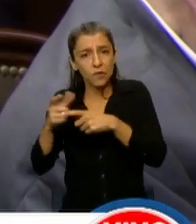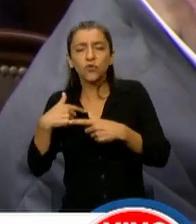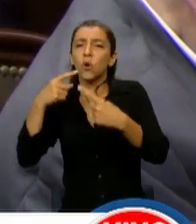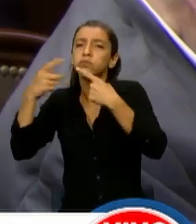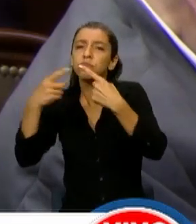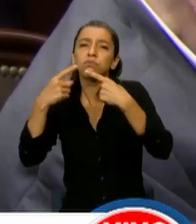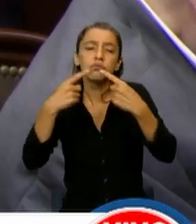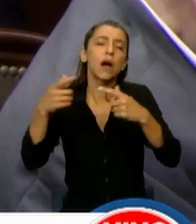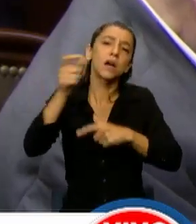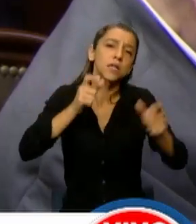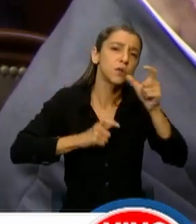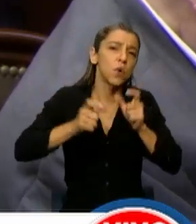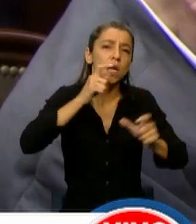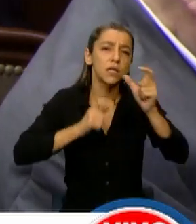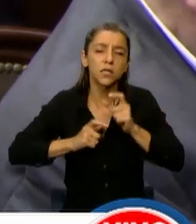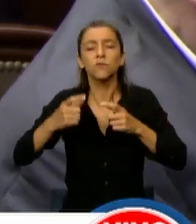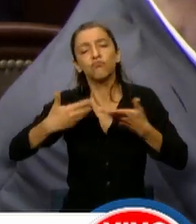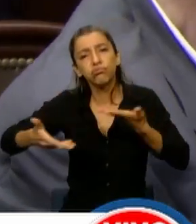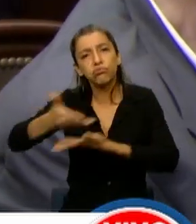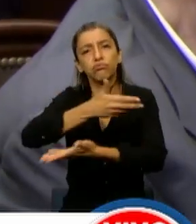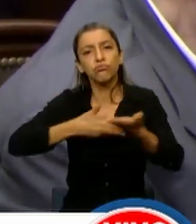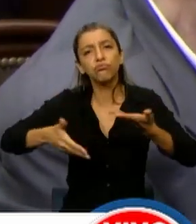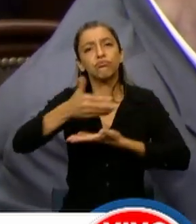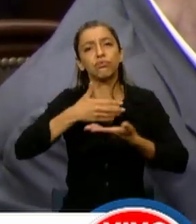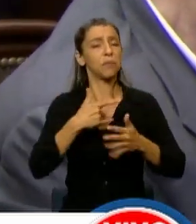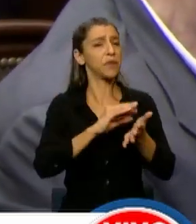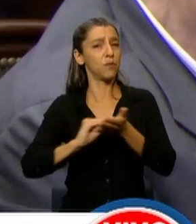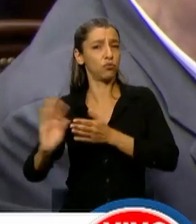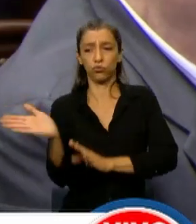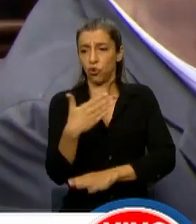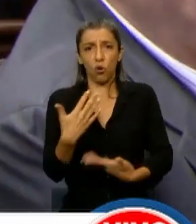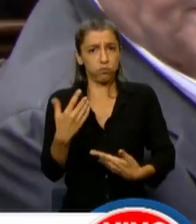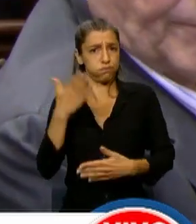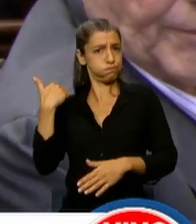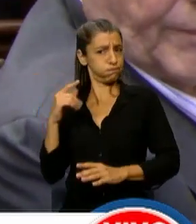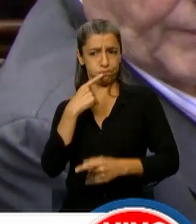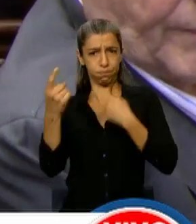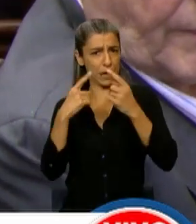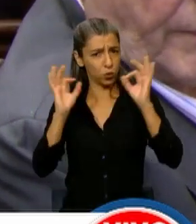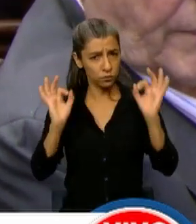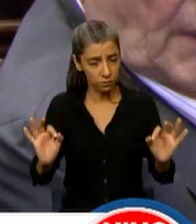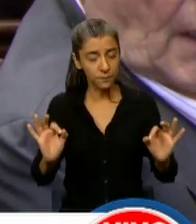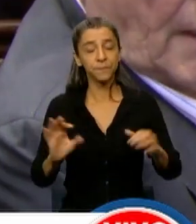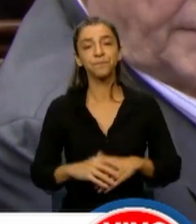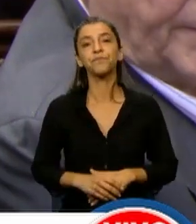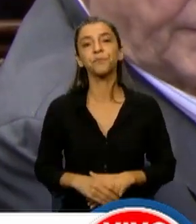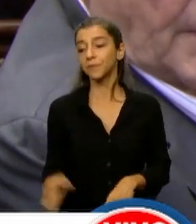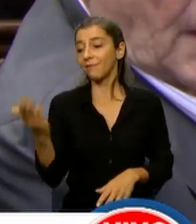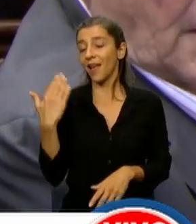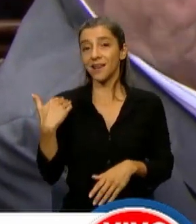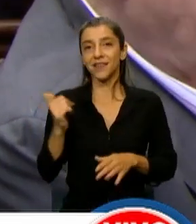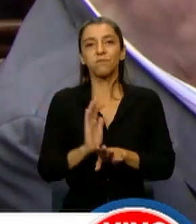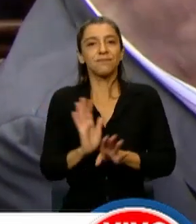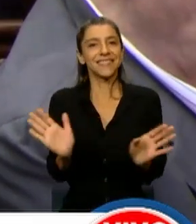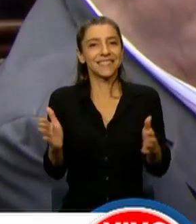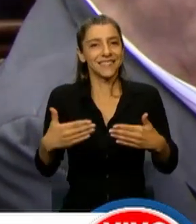las expresiones y las consultas de todos los diputados. Y ayer en el cierre del trabajo en